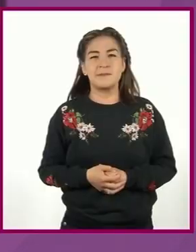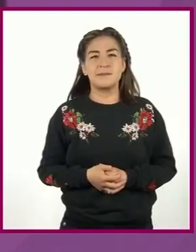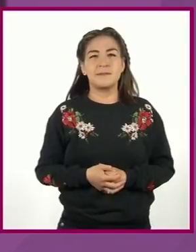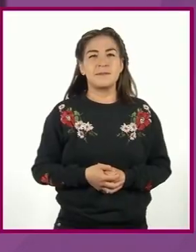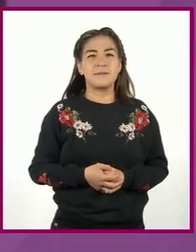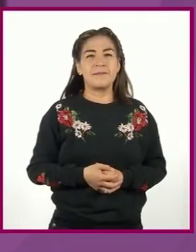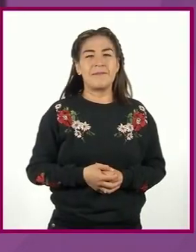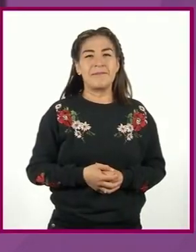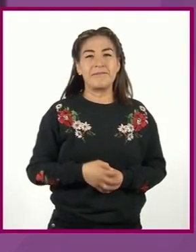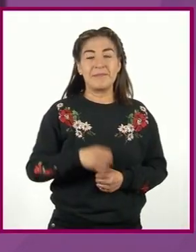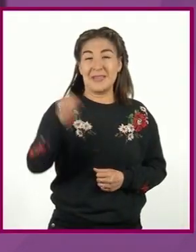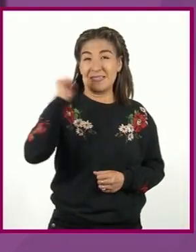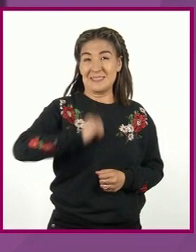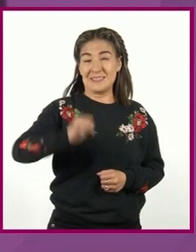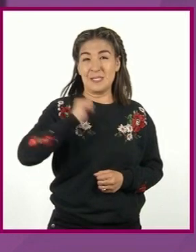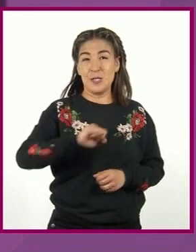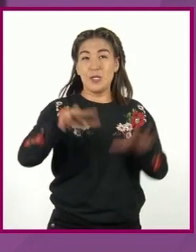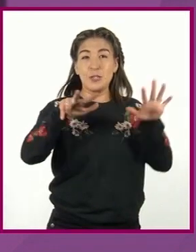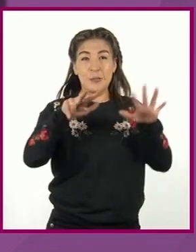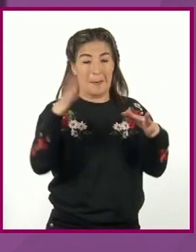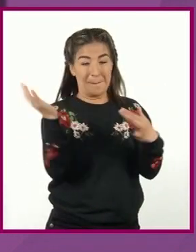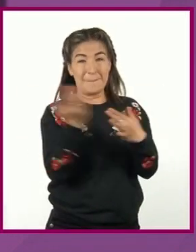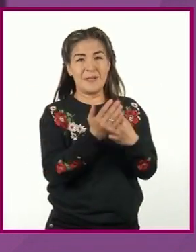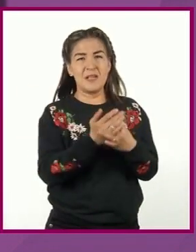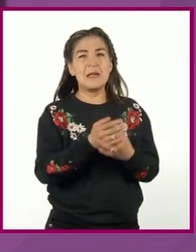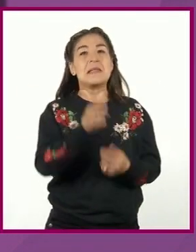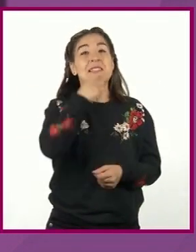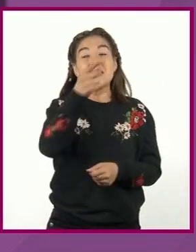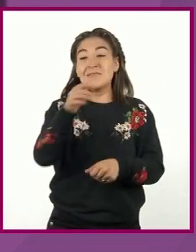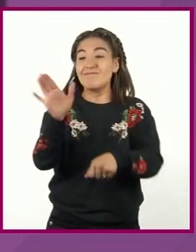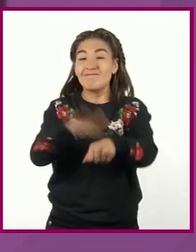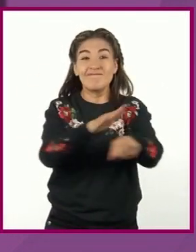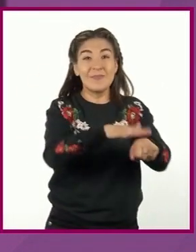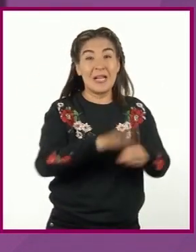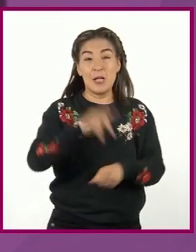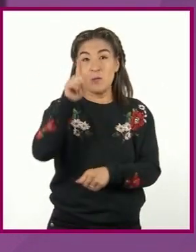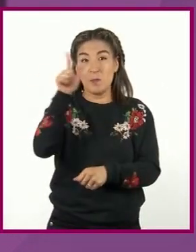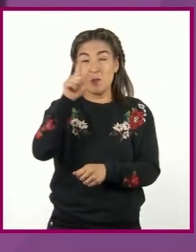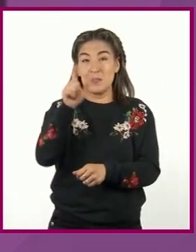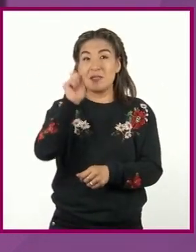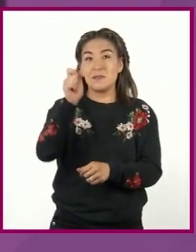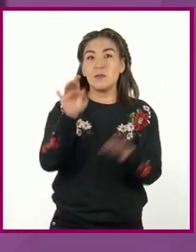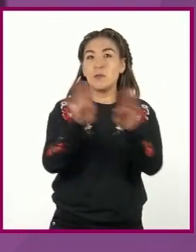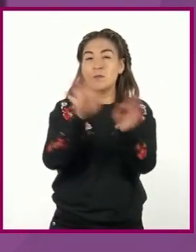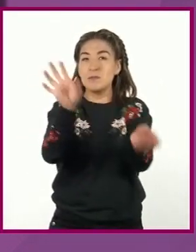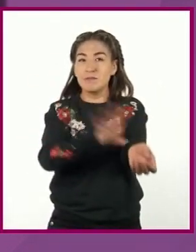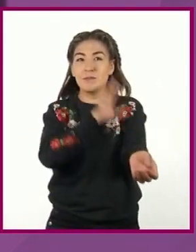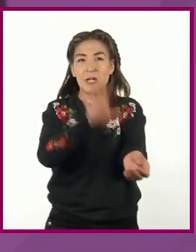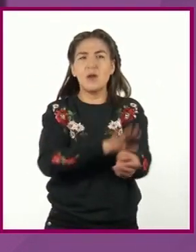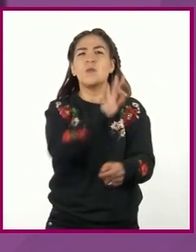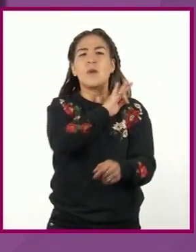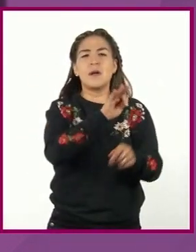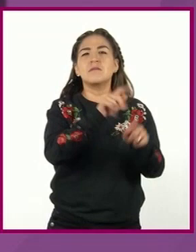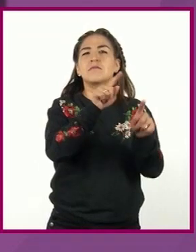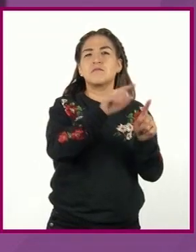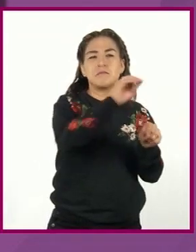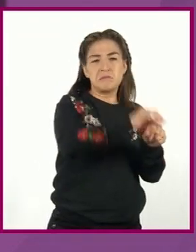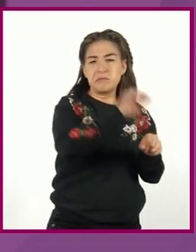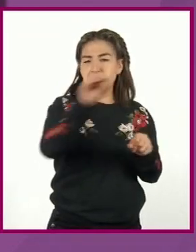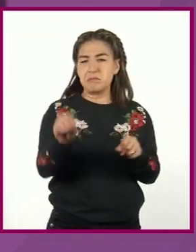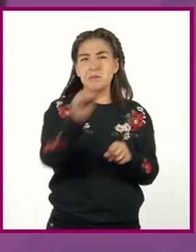Ya a mediados del siglo XVIII se advirtió que la carga eléctrica se podía trasladar de un sitio a otro.